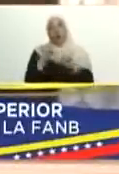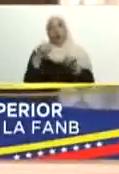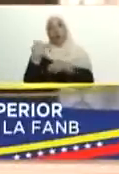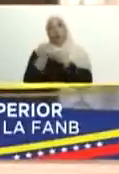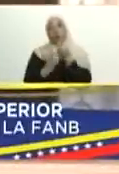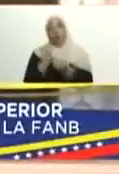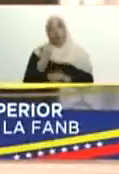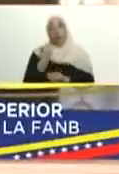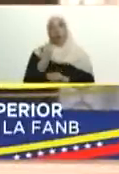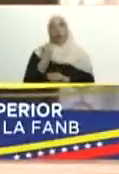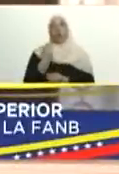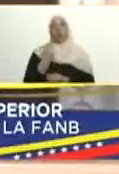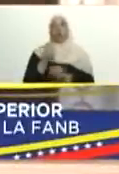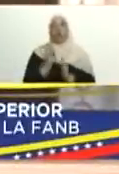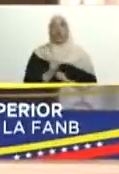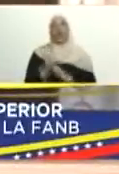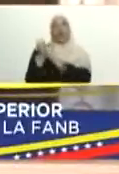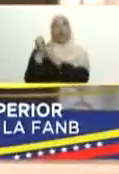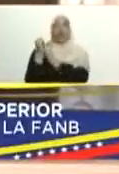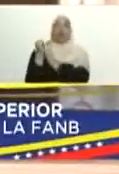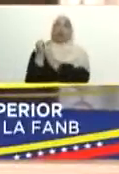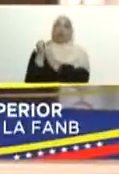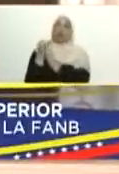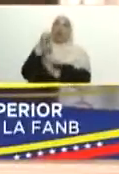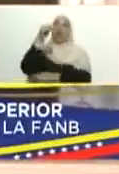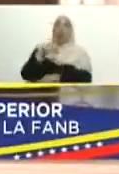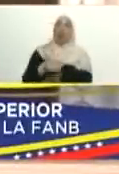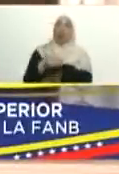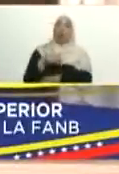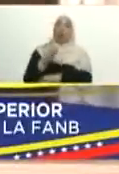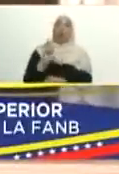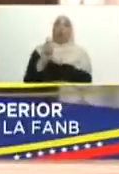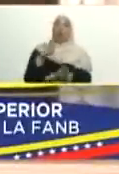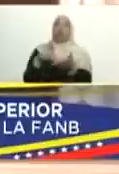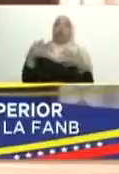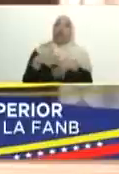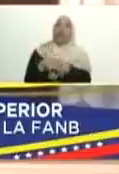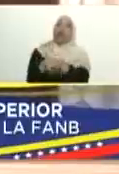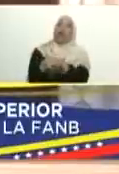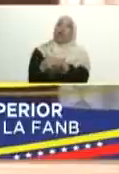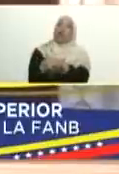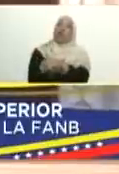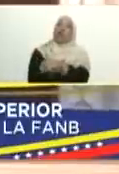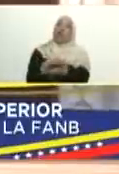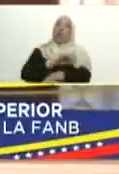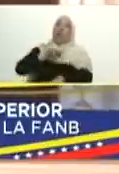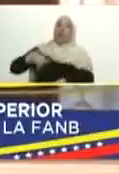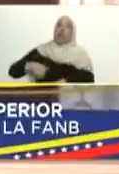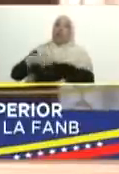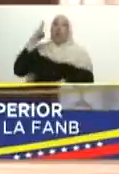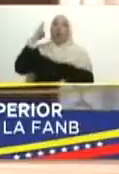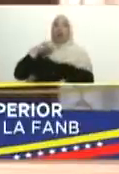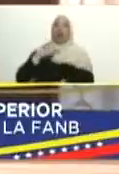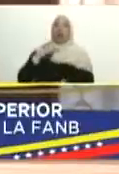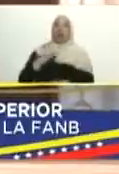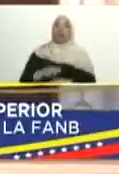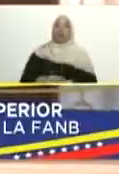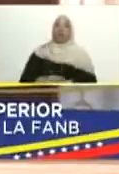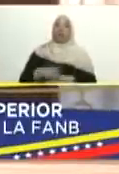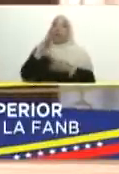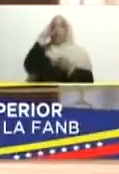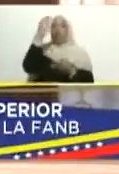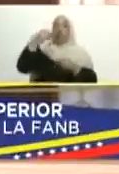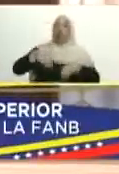creación heroica, hoy como parte integral de la Fuerza Armada Nacional Bolivariana, de acuerdo a la